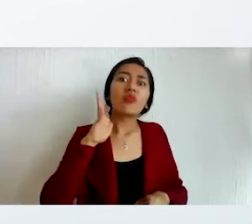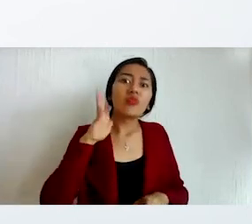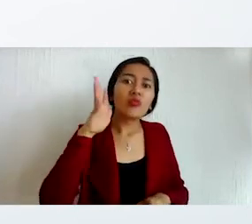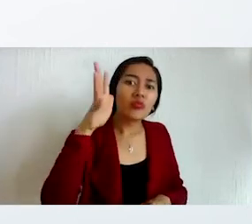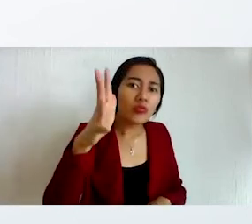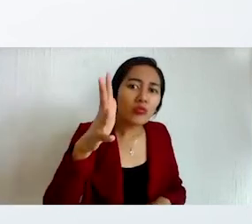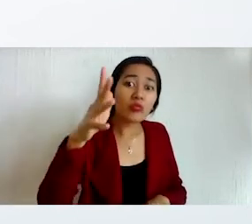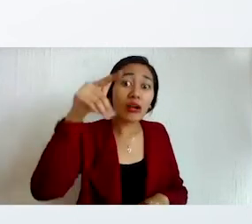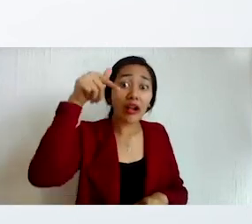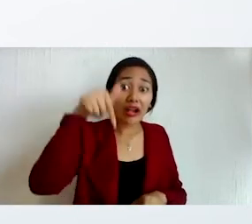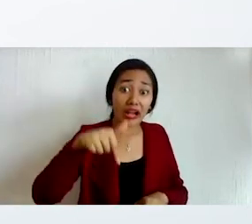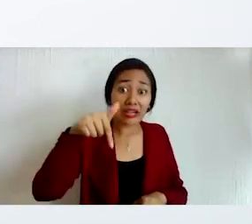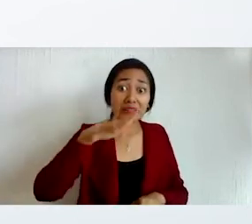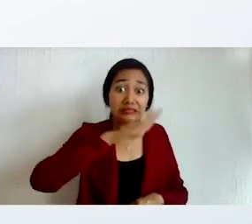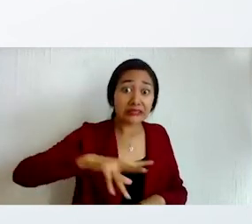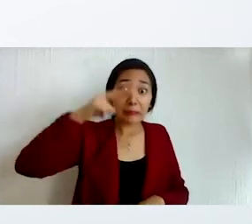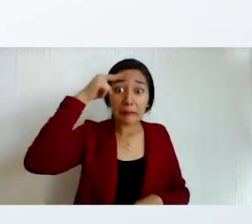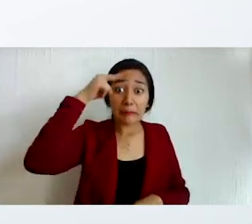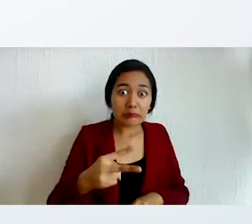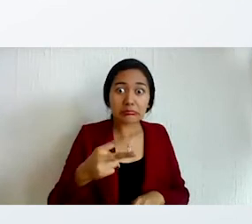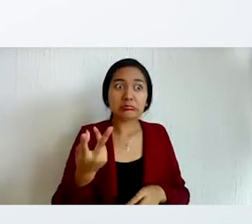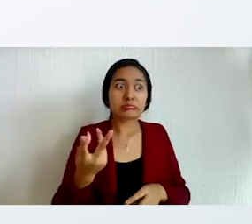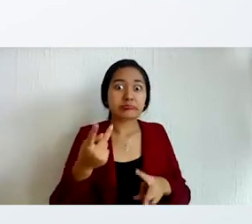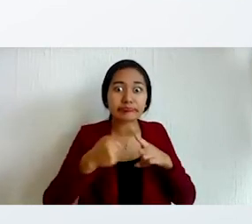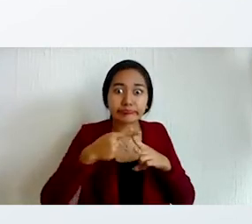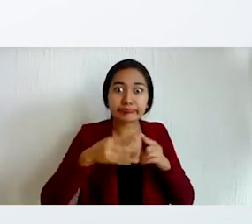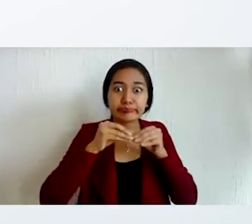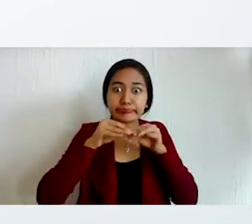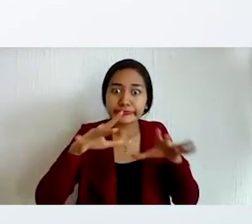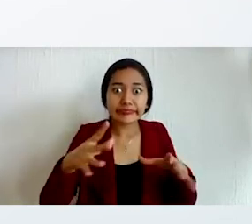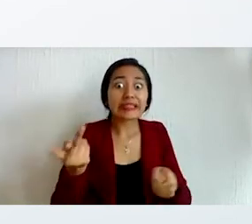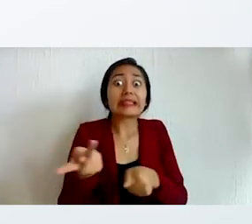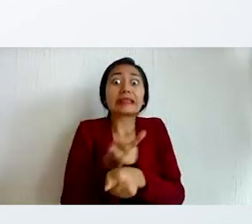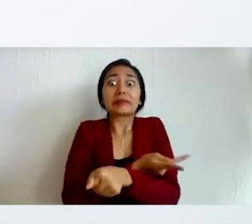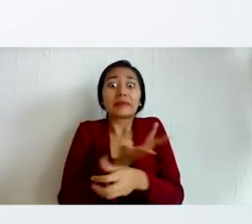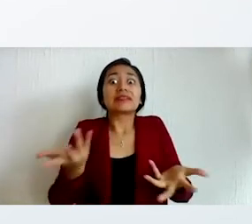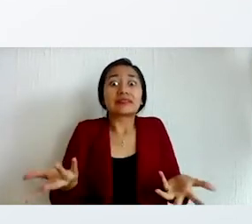para en el caso de México en el que enfrentamos? Y